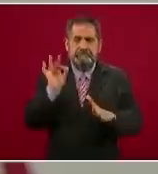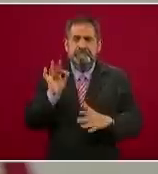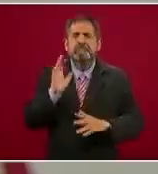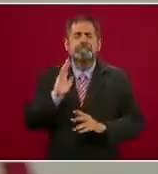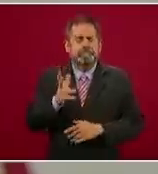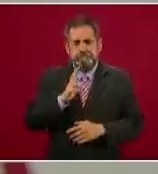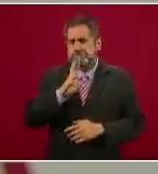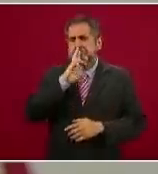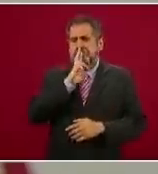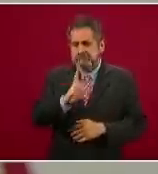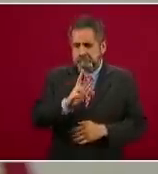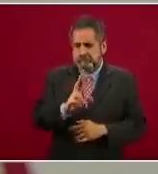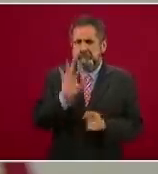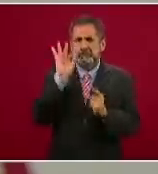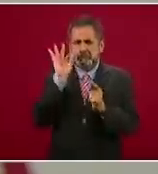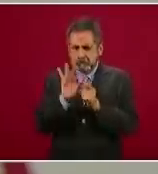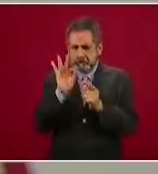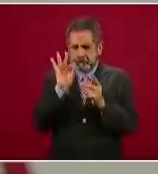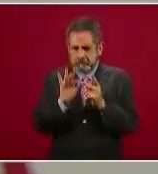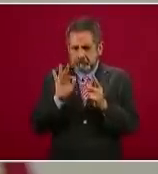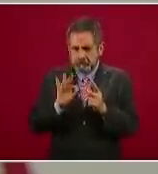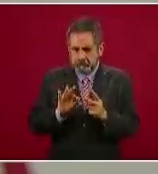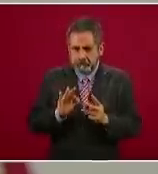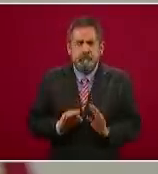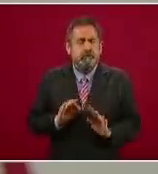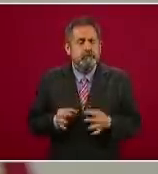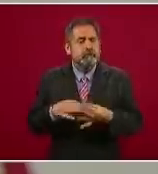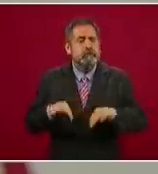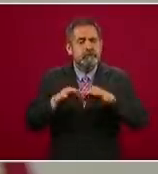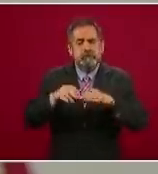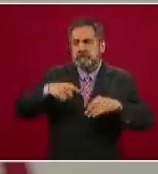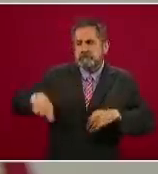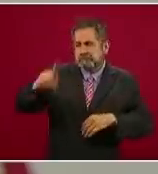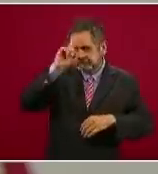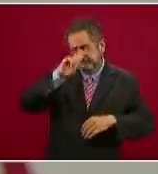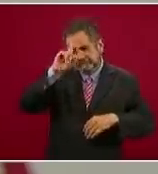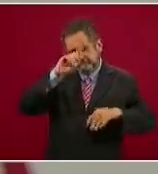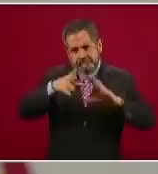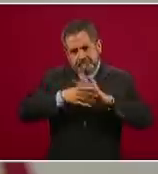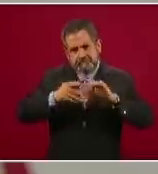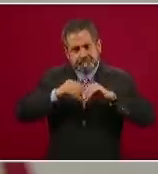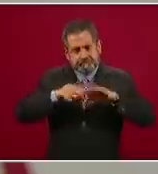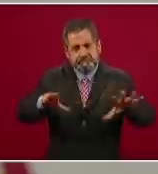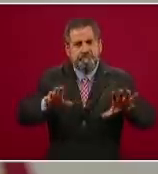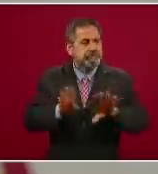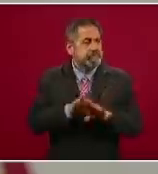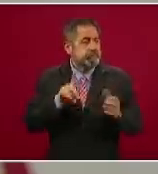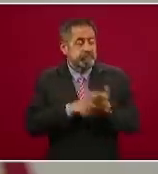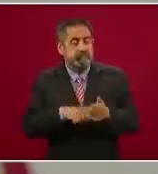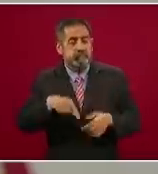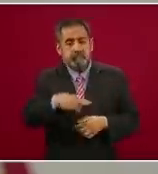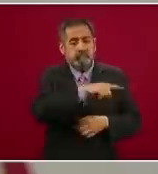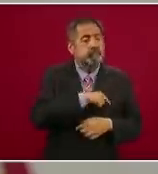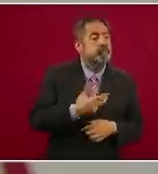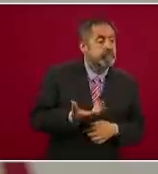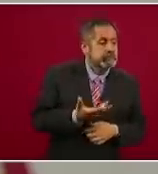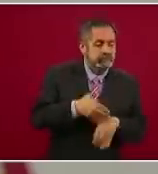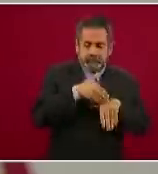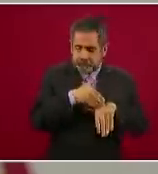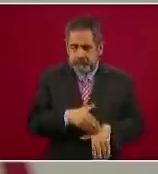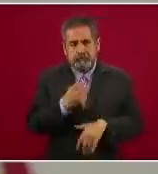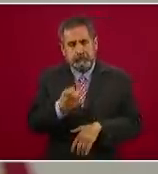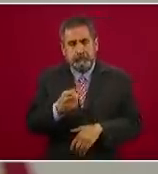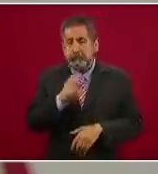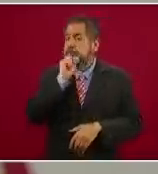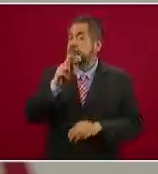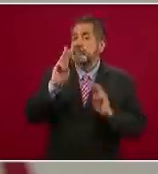preguntas específicas que son relevantes para orientar la respuesta de salud pública en México y